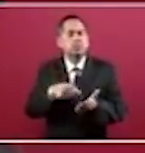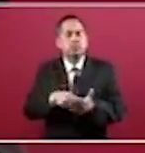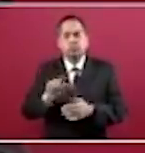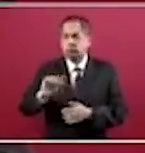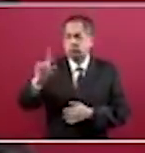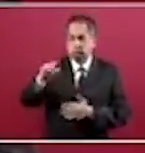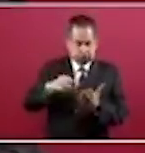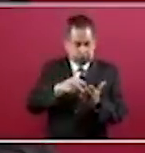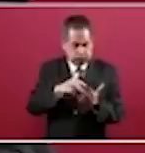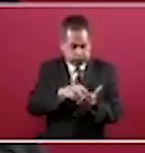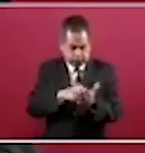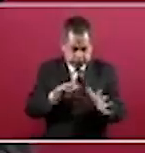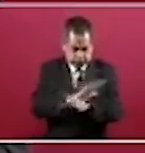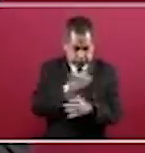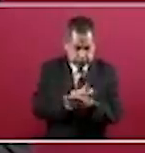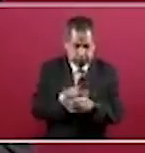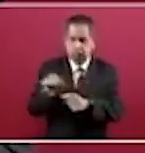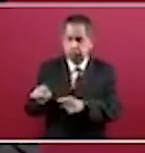la autoridad pueda dar a conocer